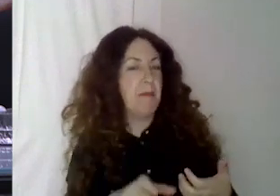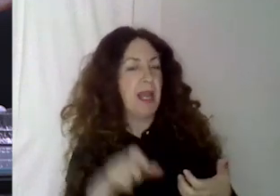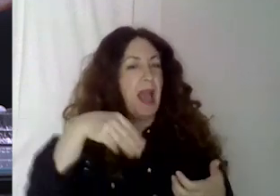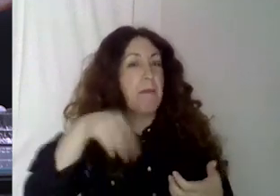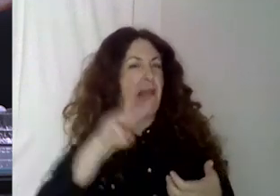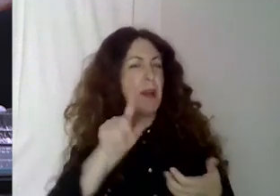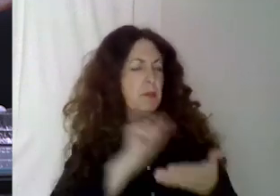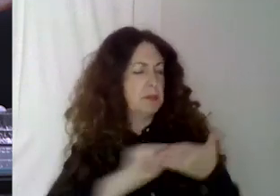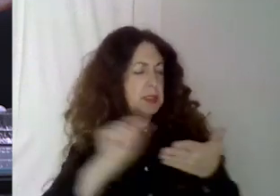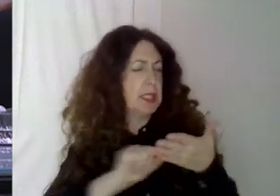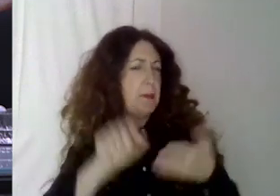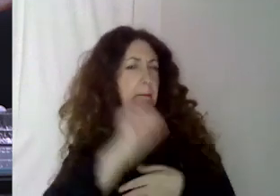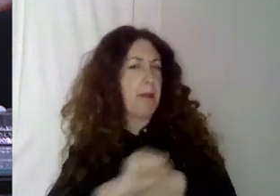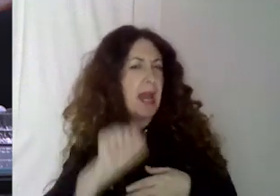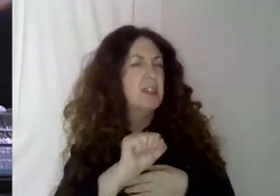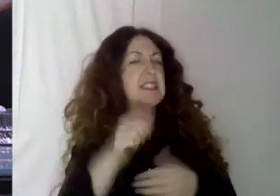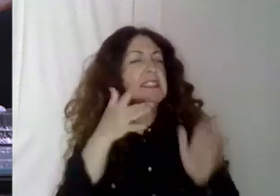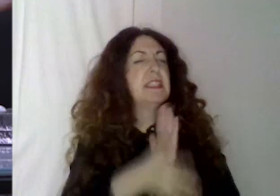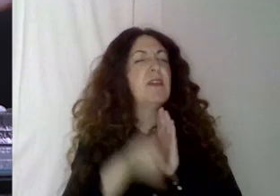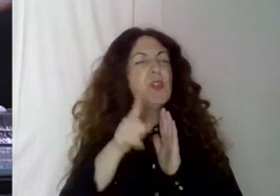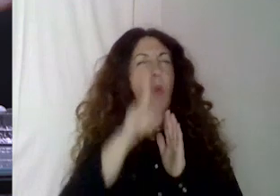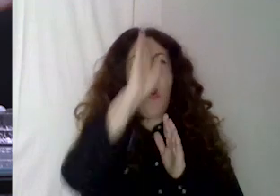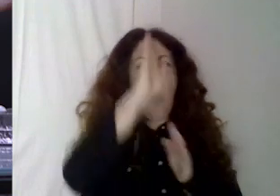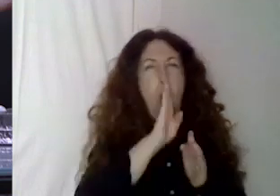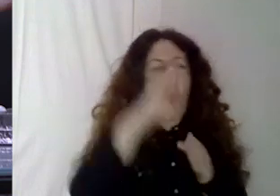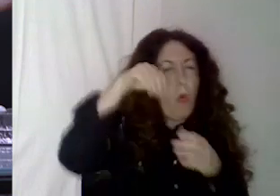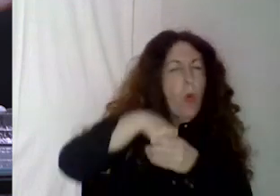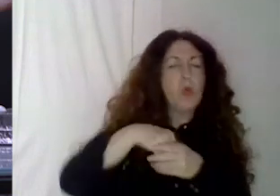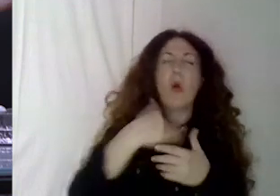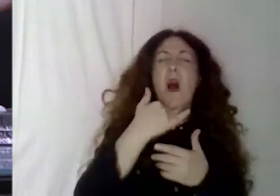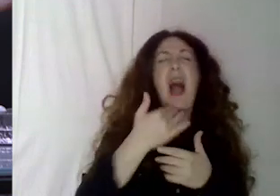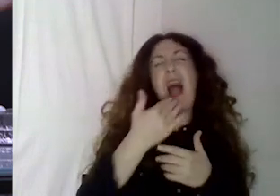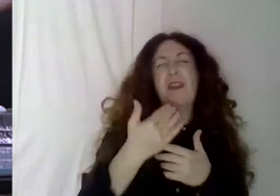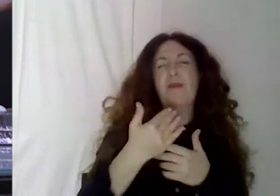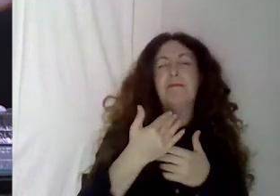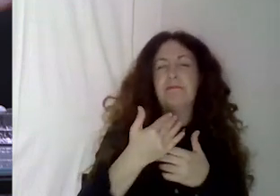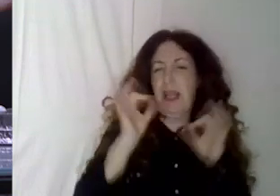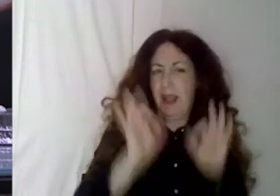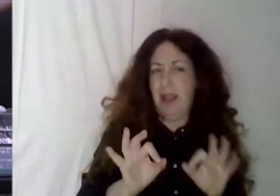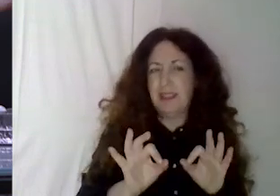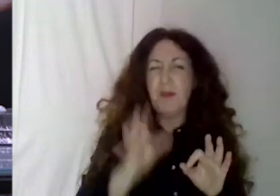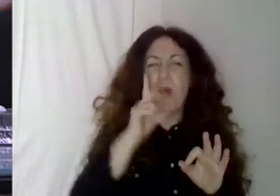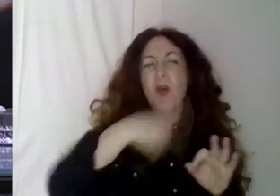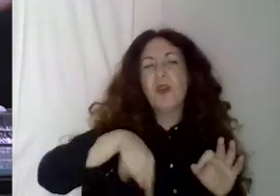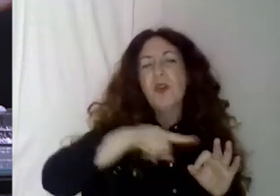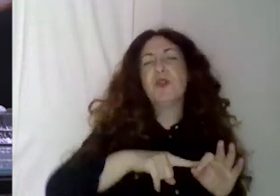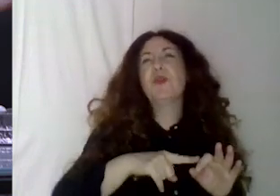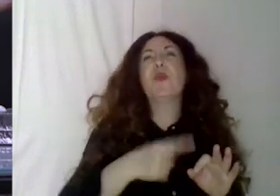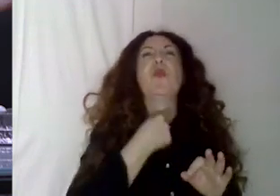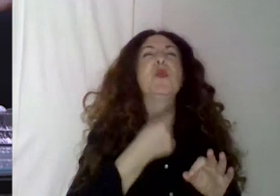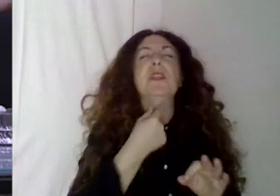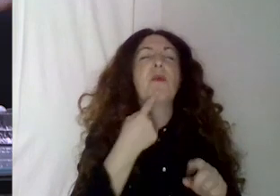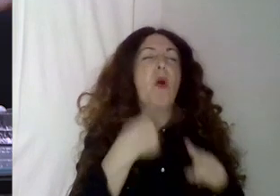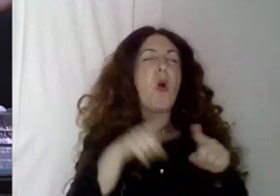hipótesis de trabajo que traigo hoy. Entonces, bueno, me parece que evidentemente son juegos biográficos muy interesantes que lo que